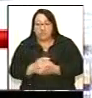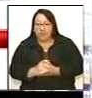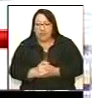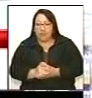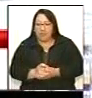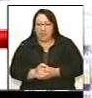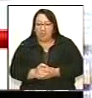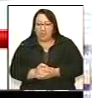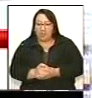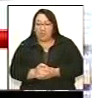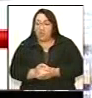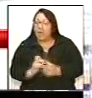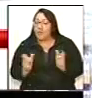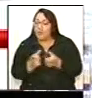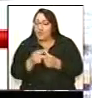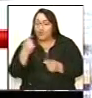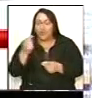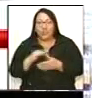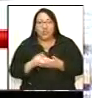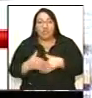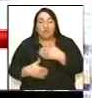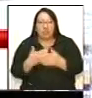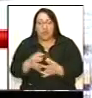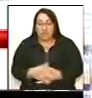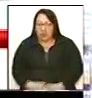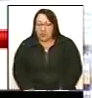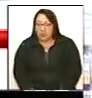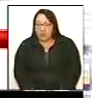la Comisión, y son básicamente procedimentales.